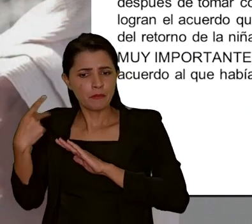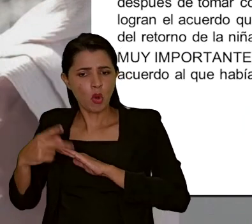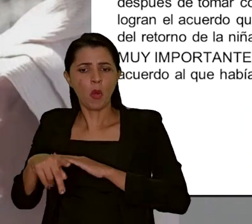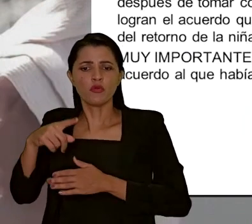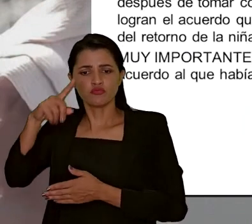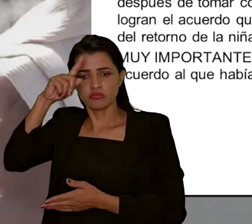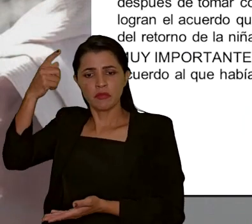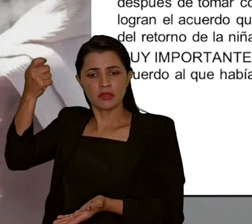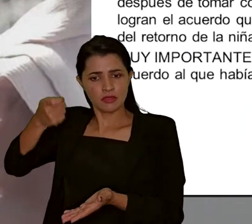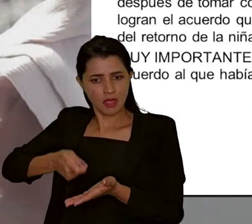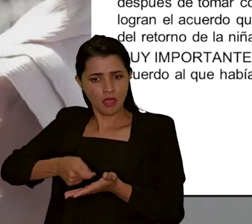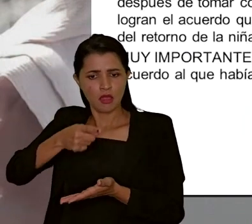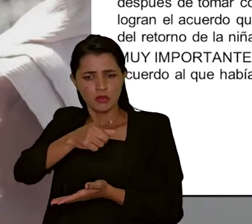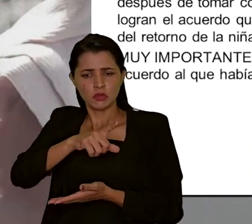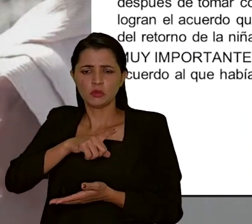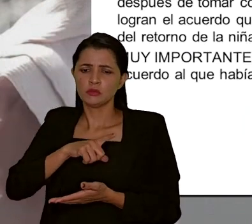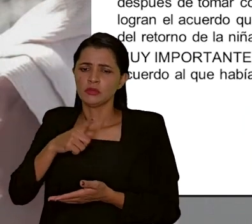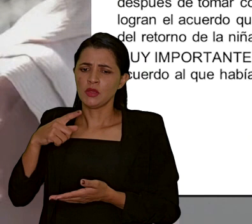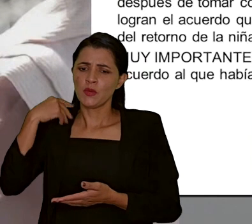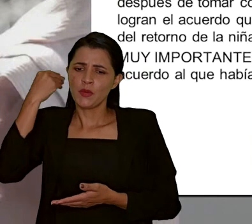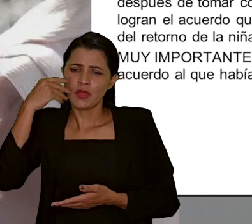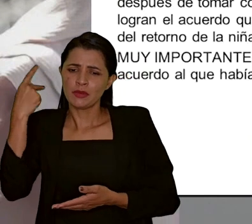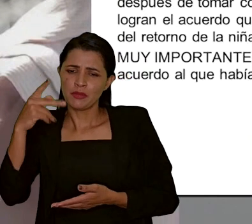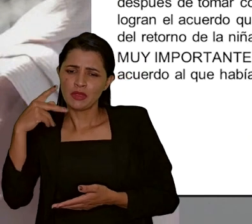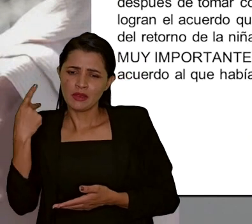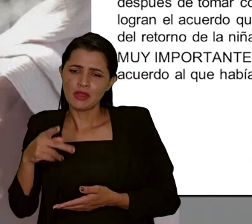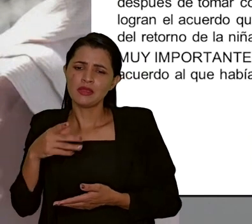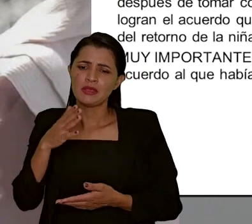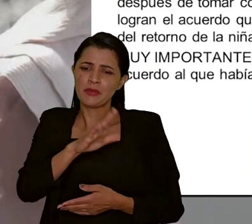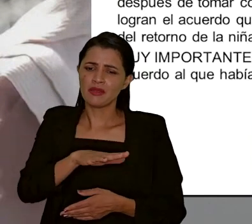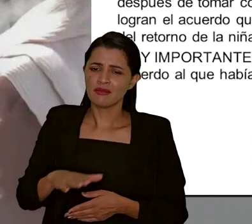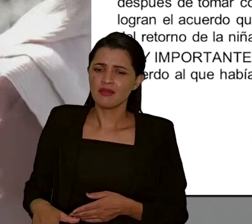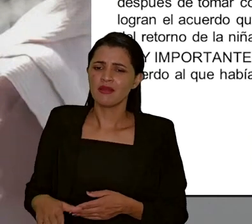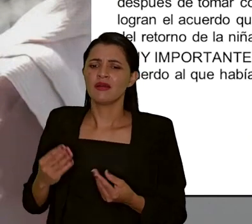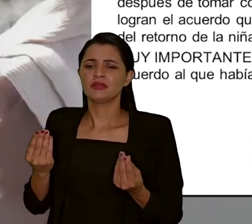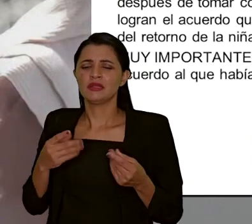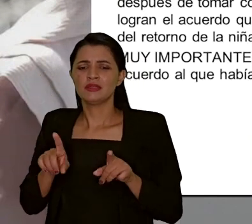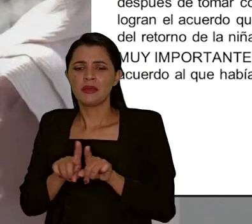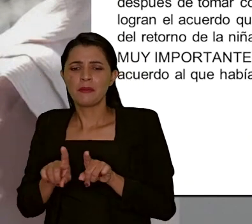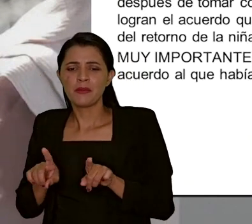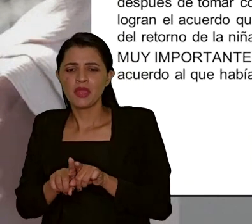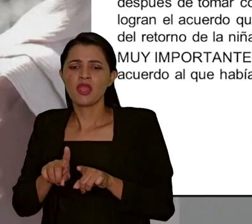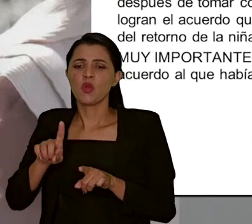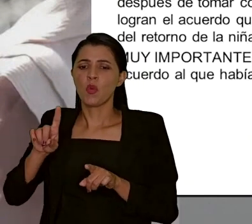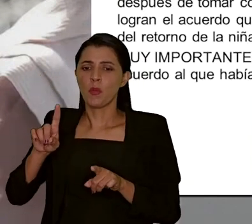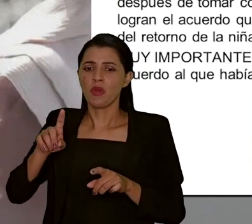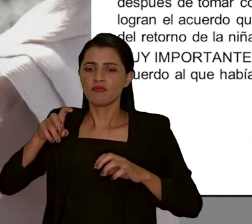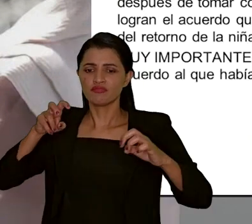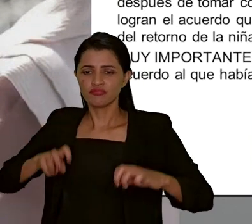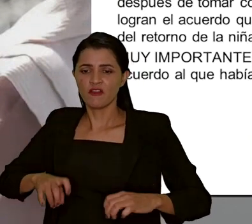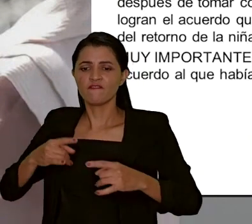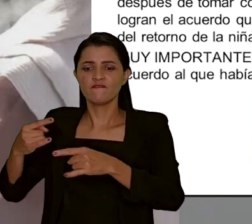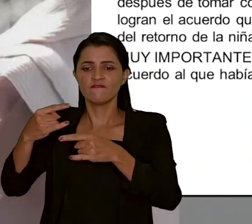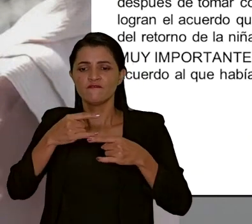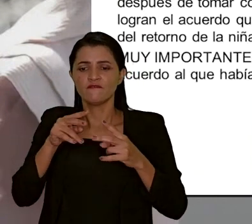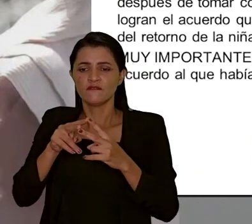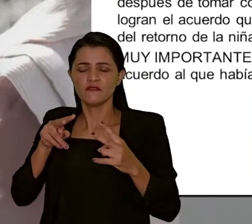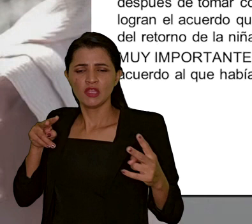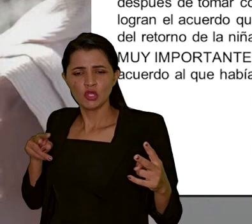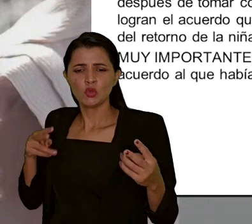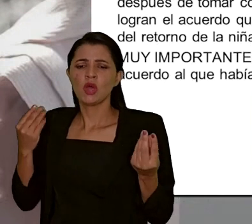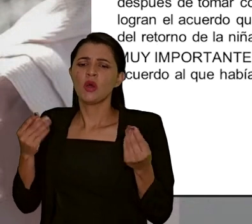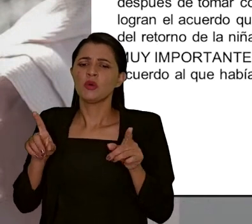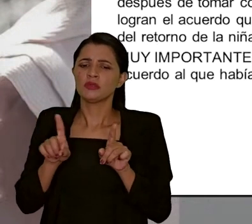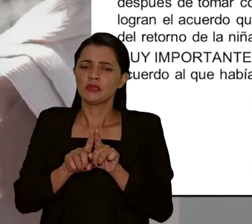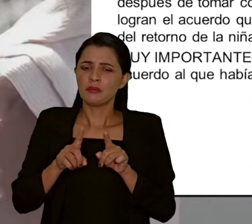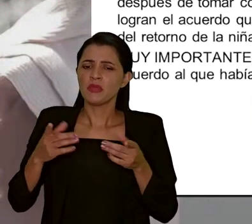niña una experiencia aún más conflictiva. Para ello dispone una nueva audiencia virtual. A ella fue convocada el equipo de mediadoras de la Dirección